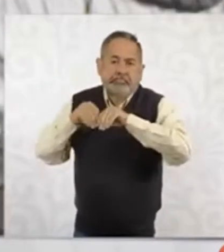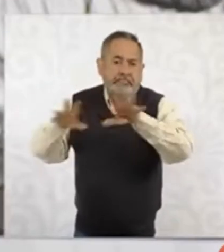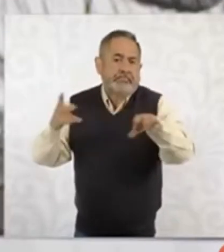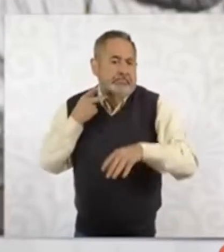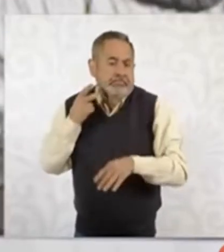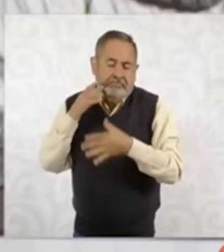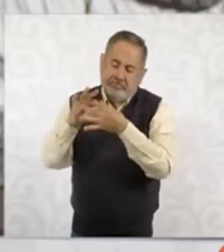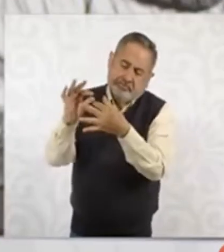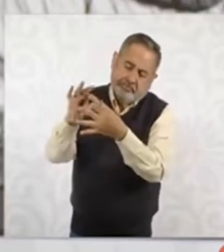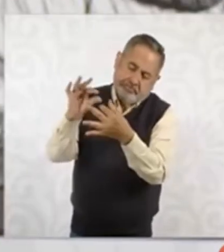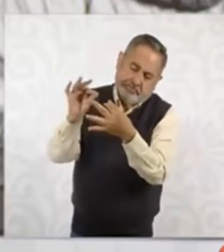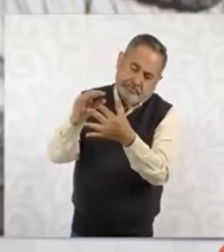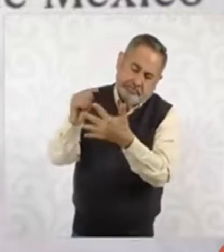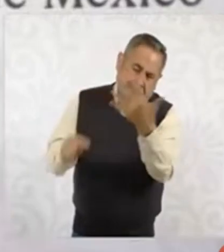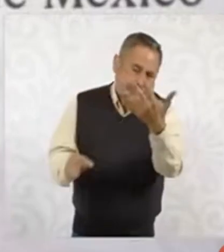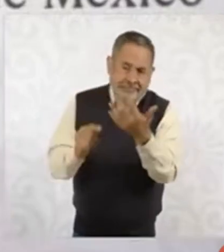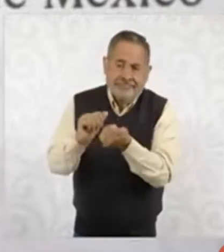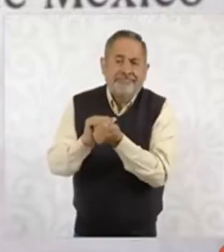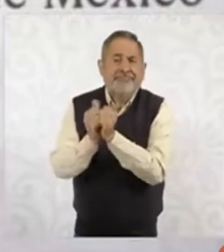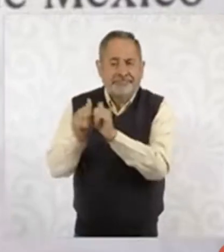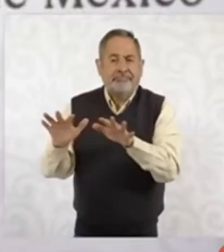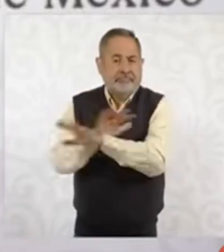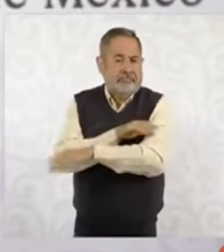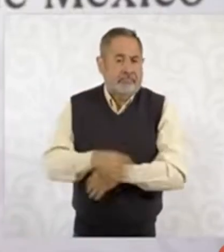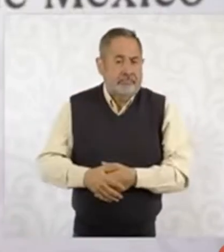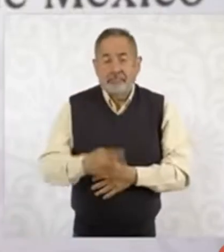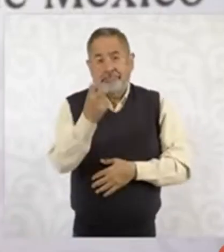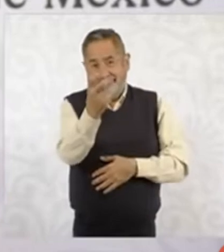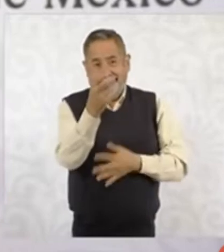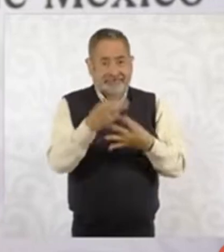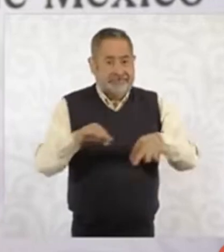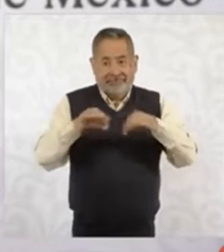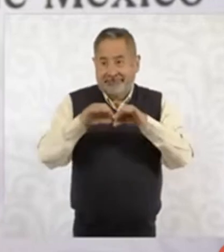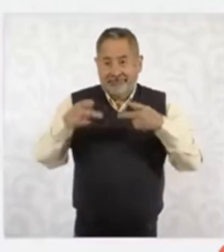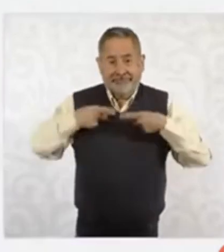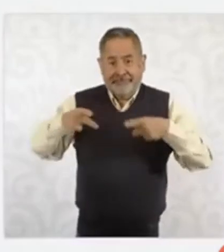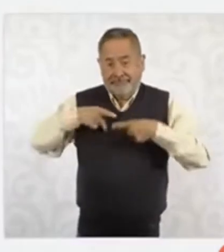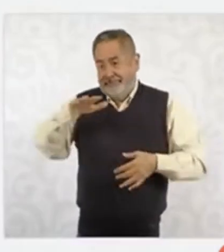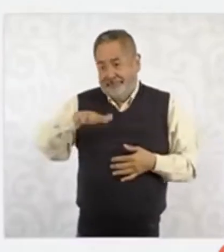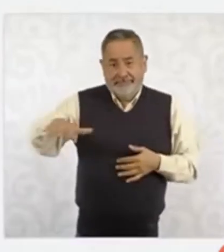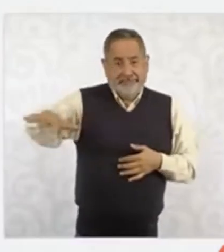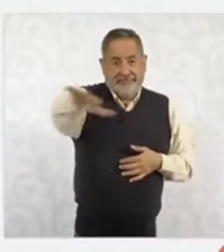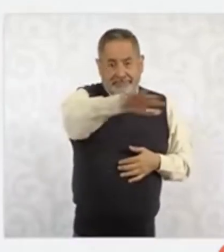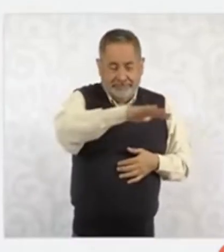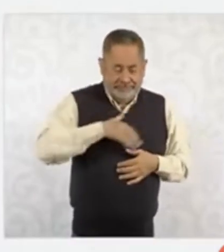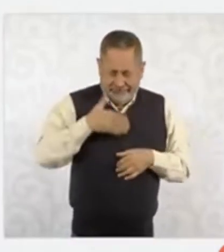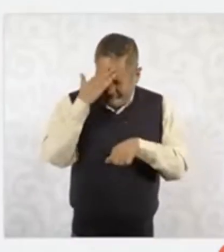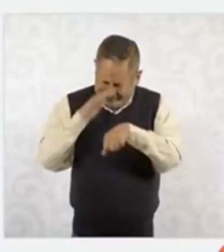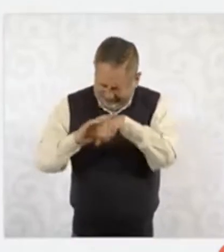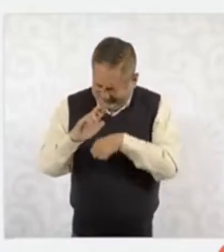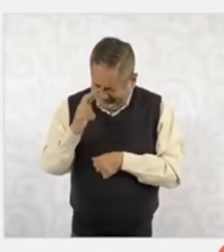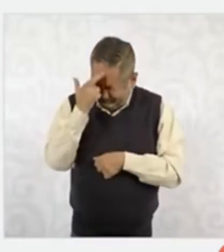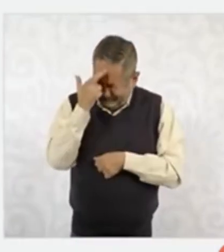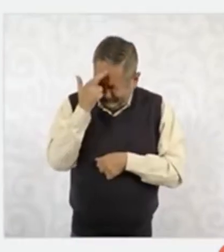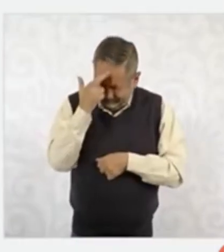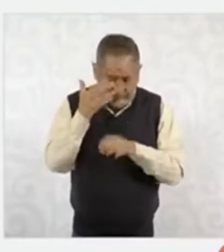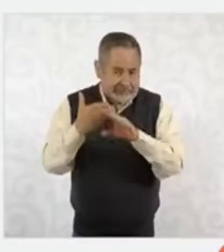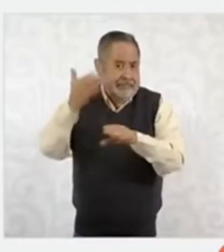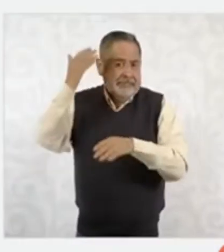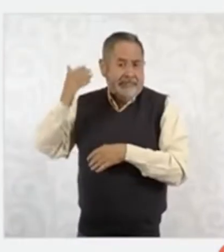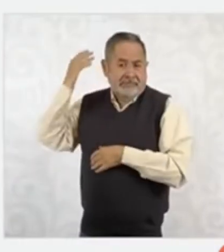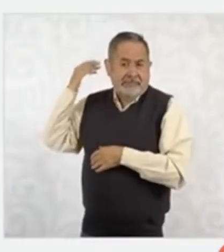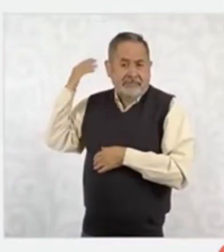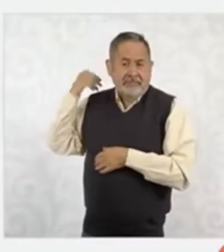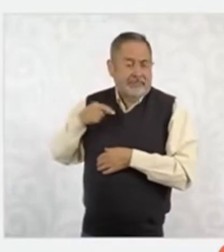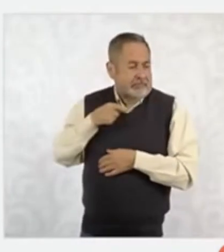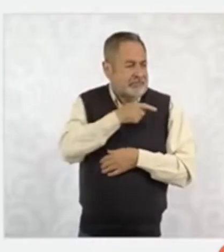Entonces, es muy importante que el pueblo de México lo sepa, que lo recuerde. ¿Cómo fue que se dio esa